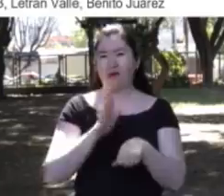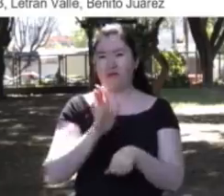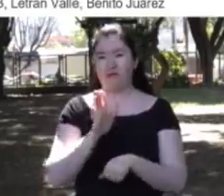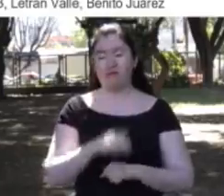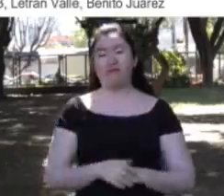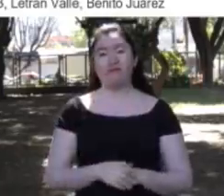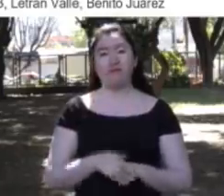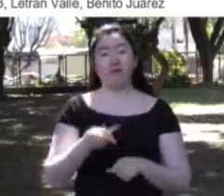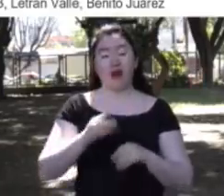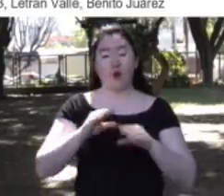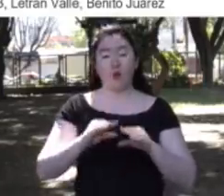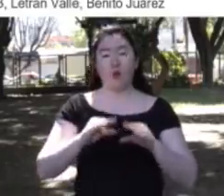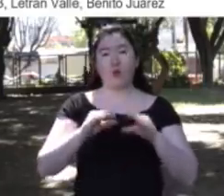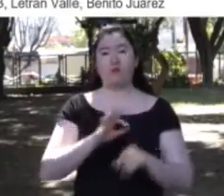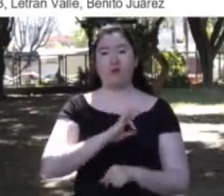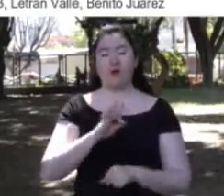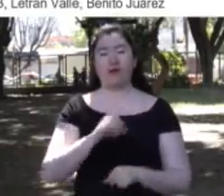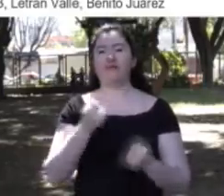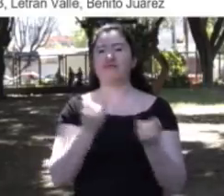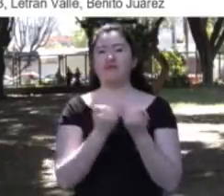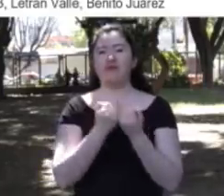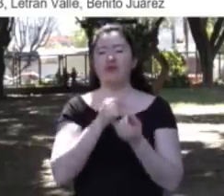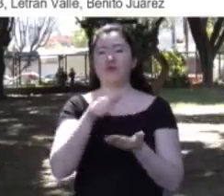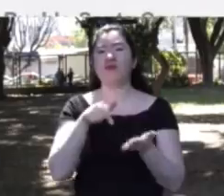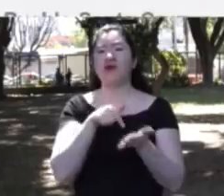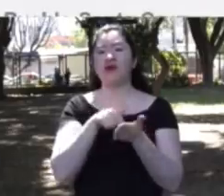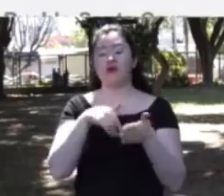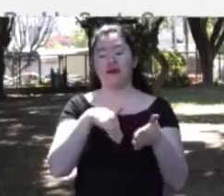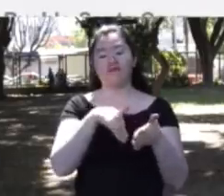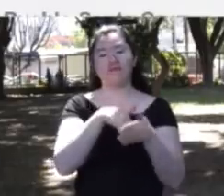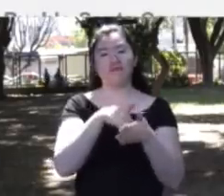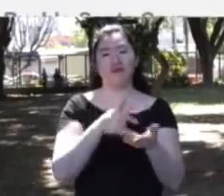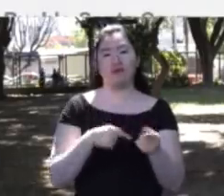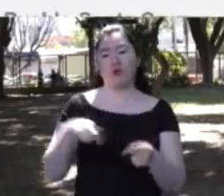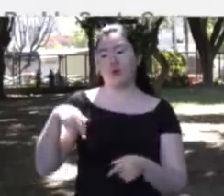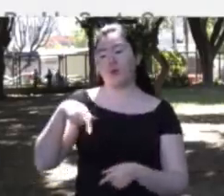Aquí están las estaciones con los cruces seguros. La siguiente.